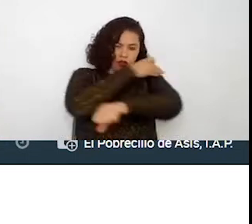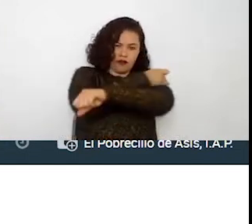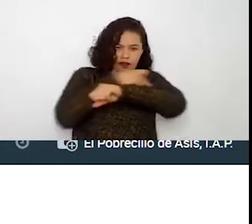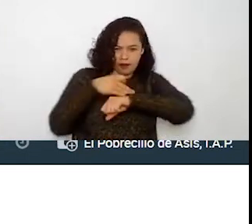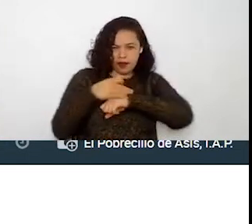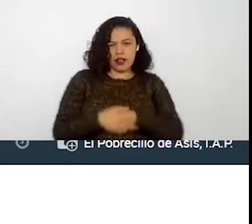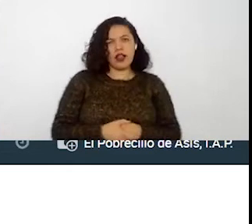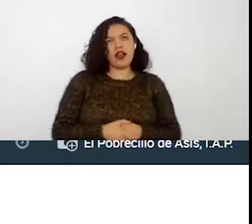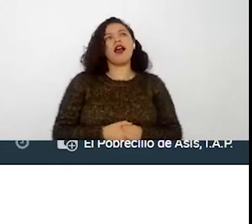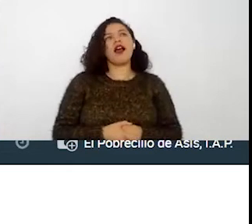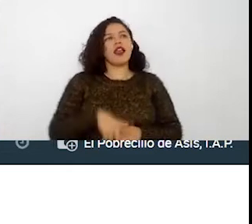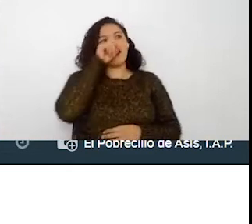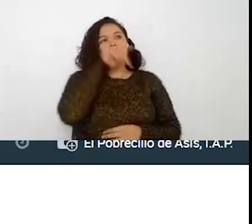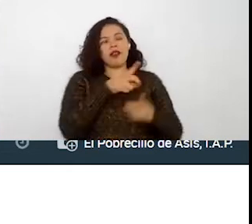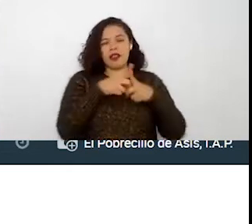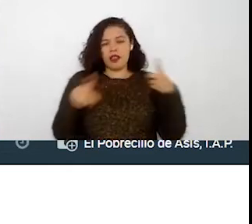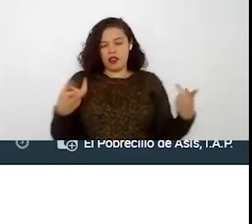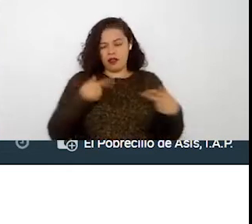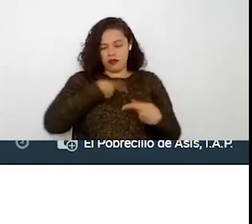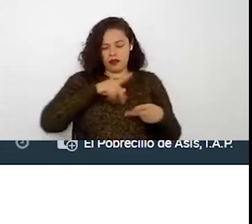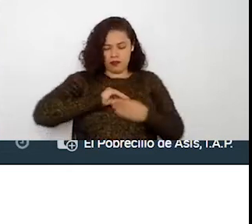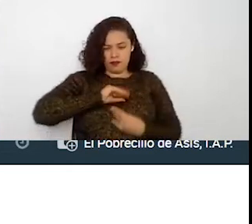y desarrollo personal